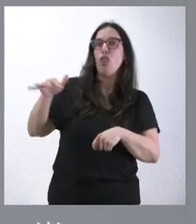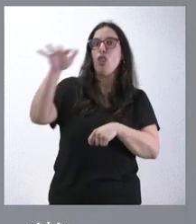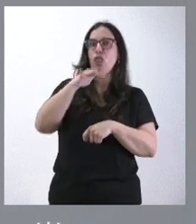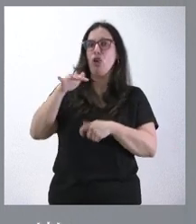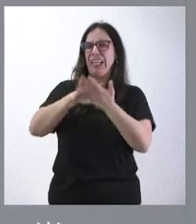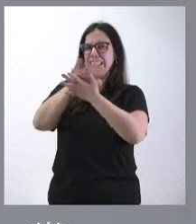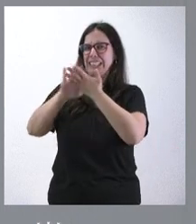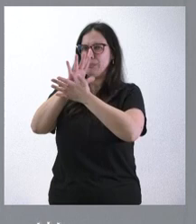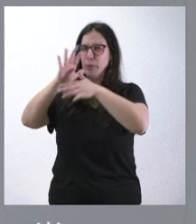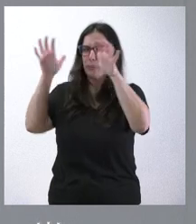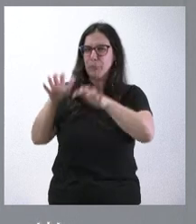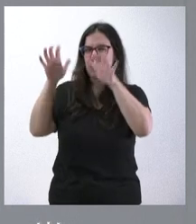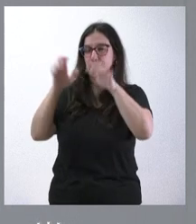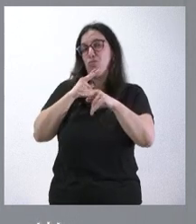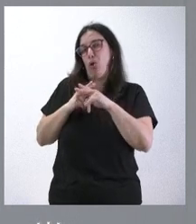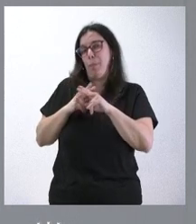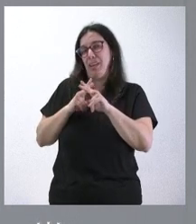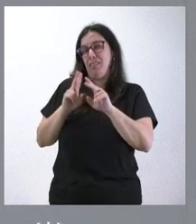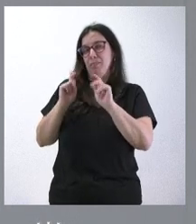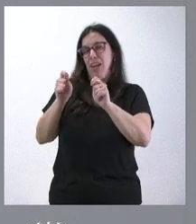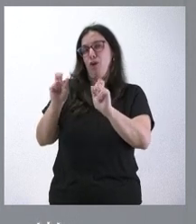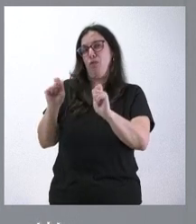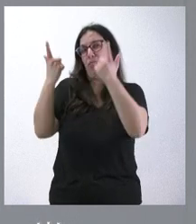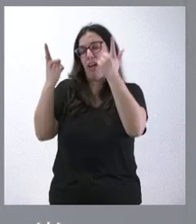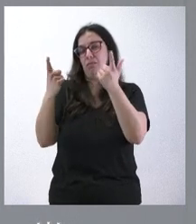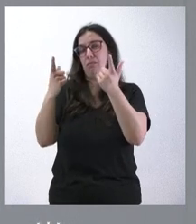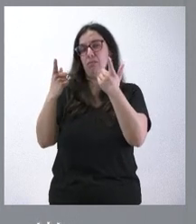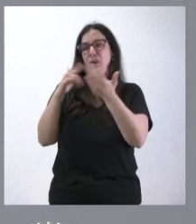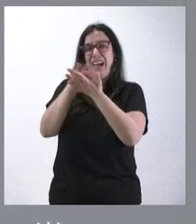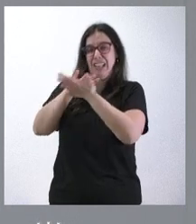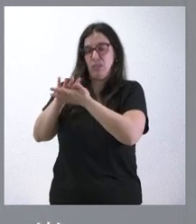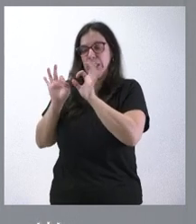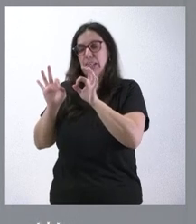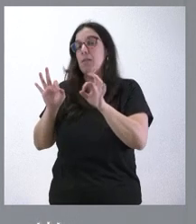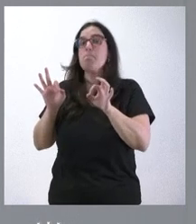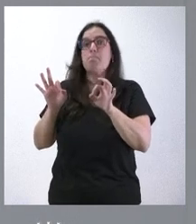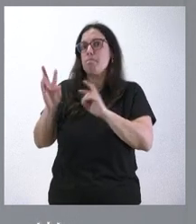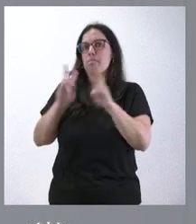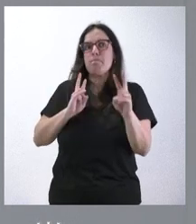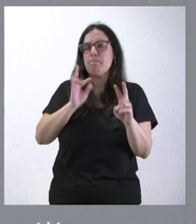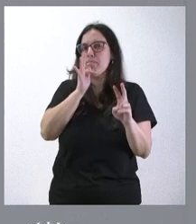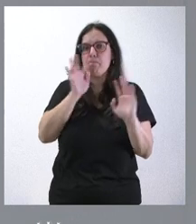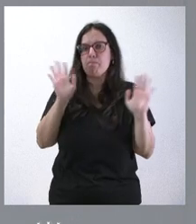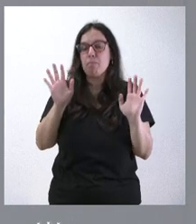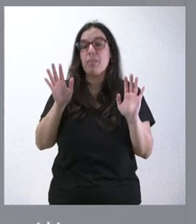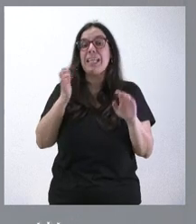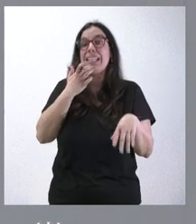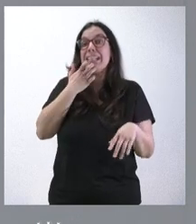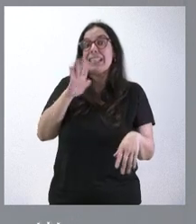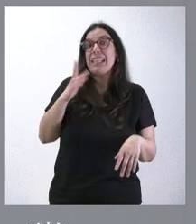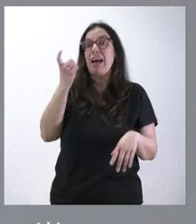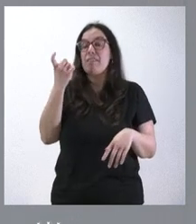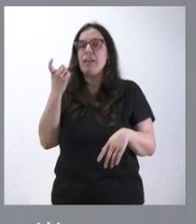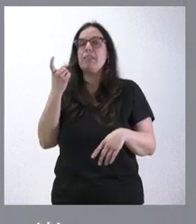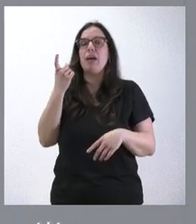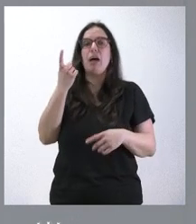catastrófica que es el nombre común que se utiliza el término al que estamos refiriendo y no hemos tenido ningún conocimiento previo si fuera preciso cualquier información